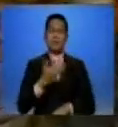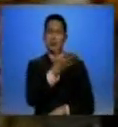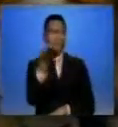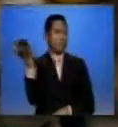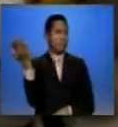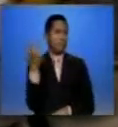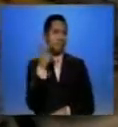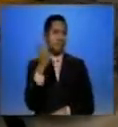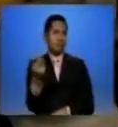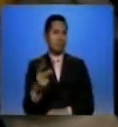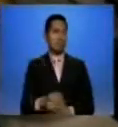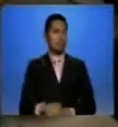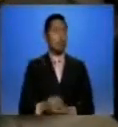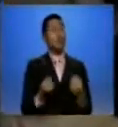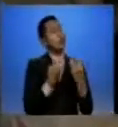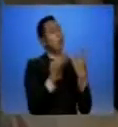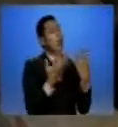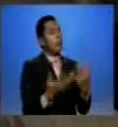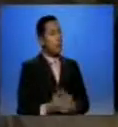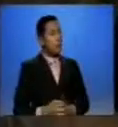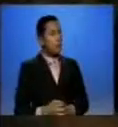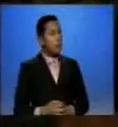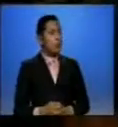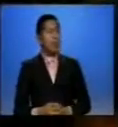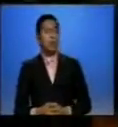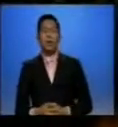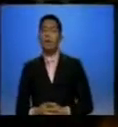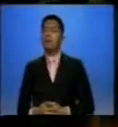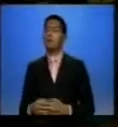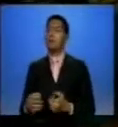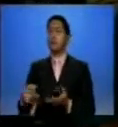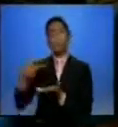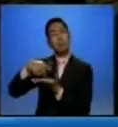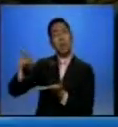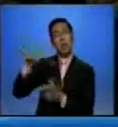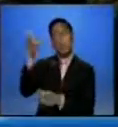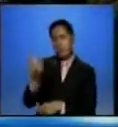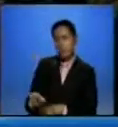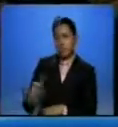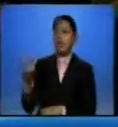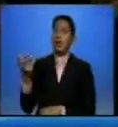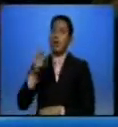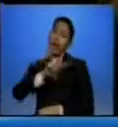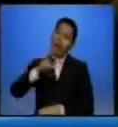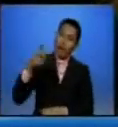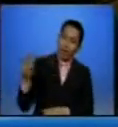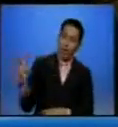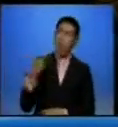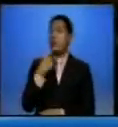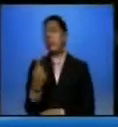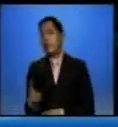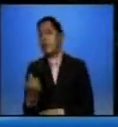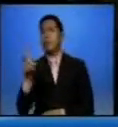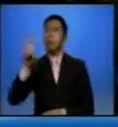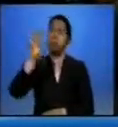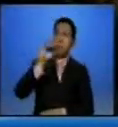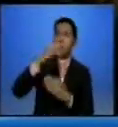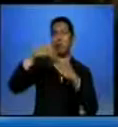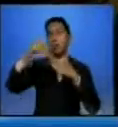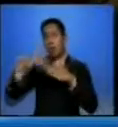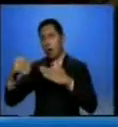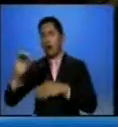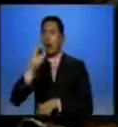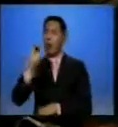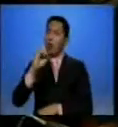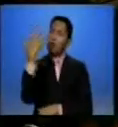frente. ¿Y cómo están los precios? Los precios, como pague la gente, porque la gente a veces dice, le piden 20, 15 le